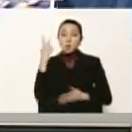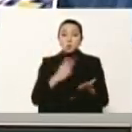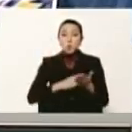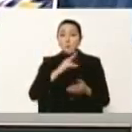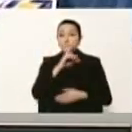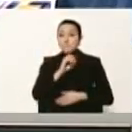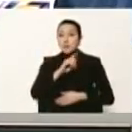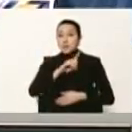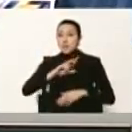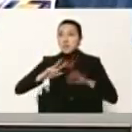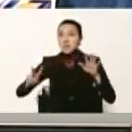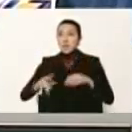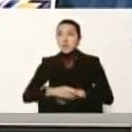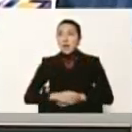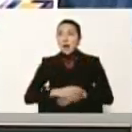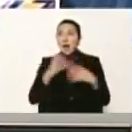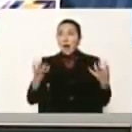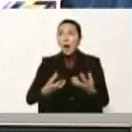Quema de Mercal,